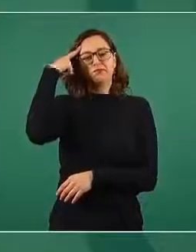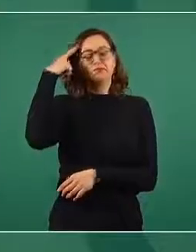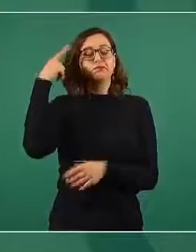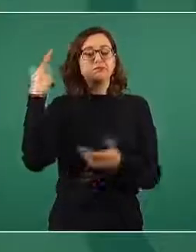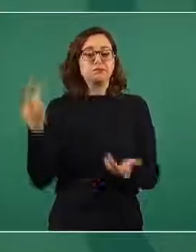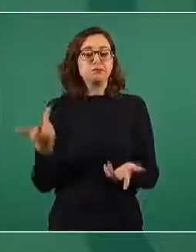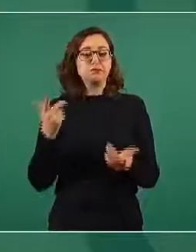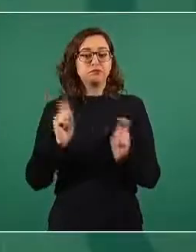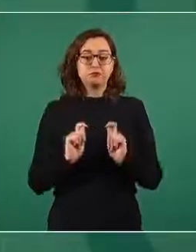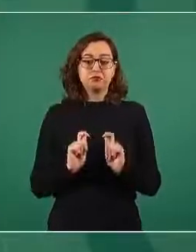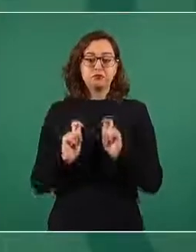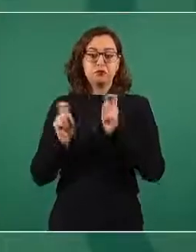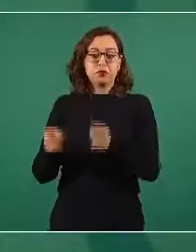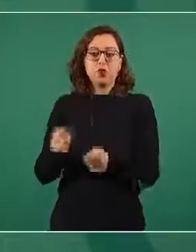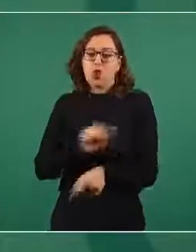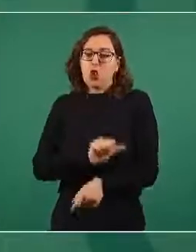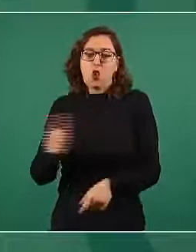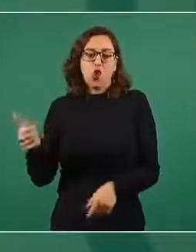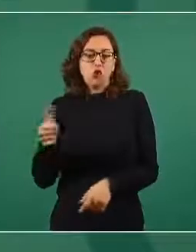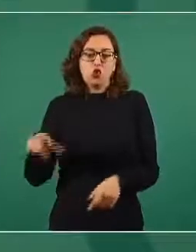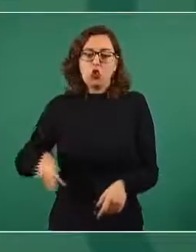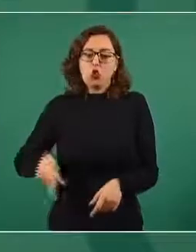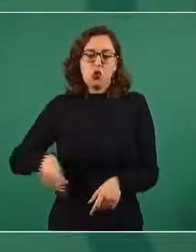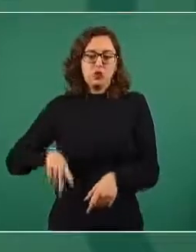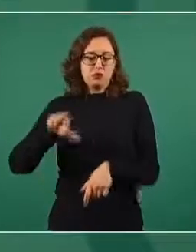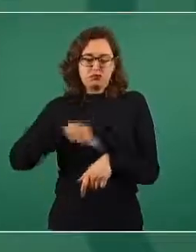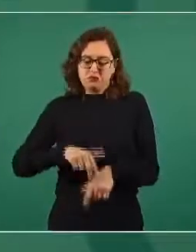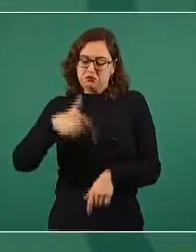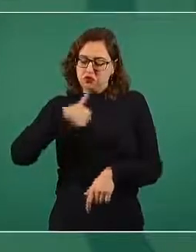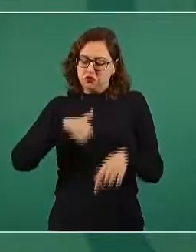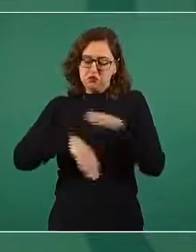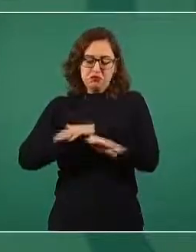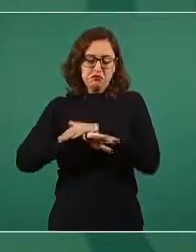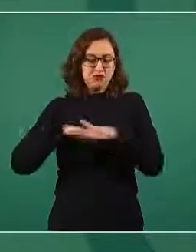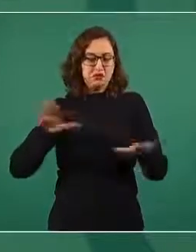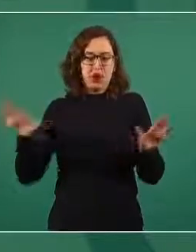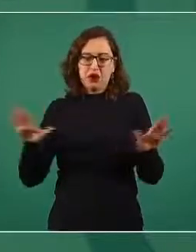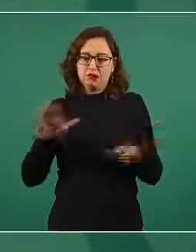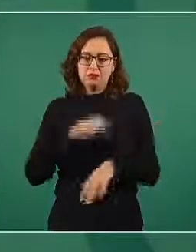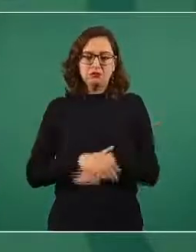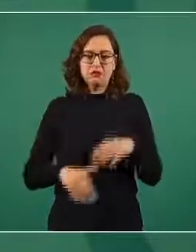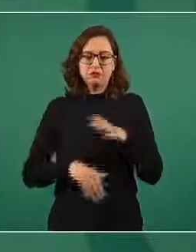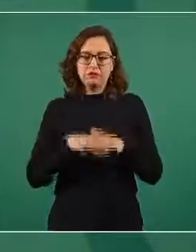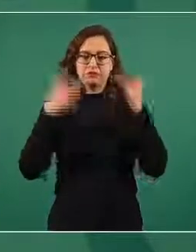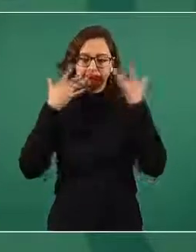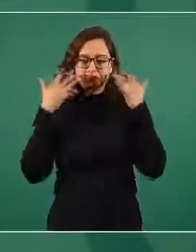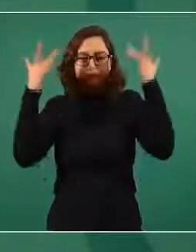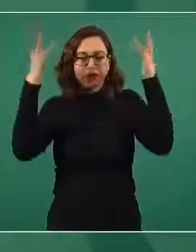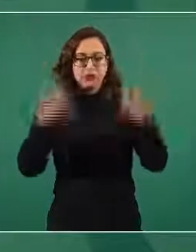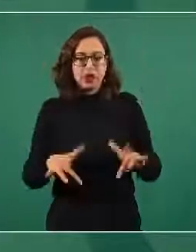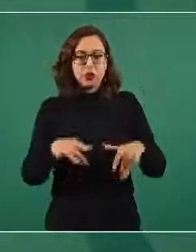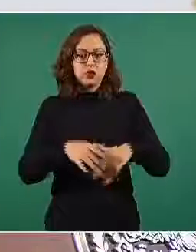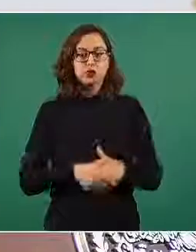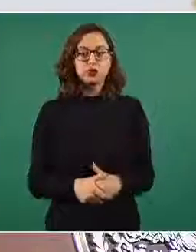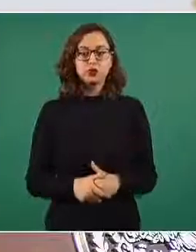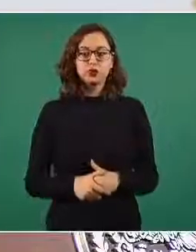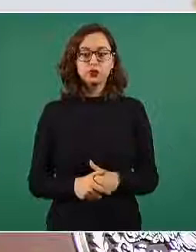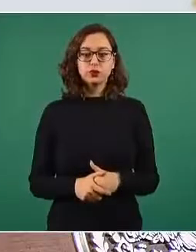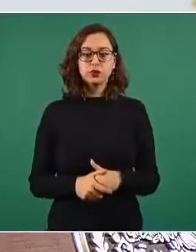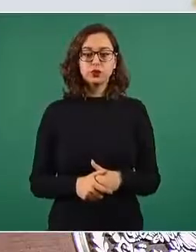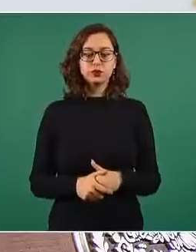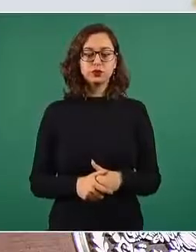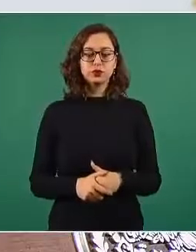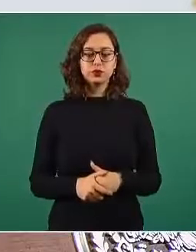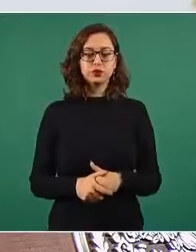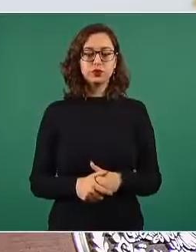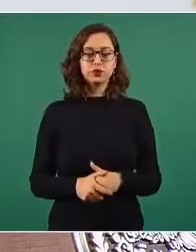en nombrar a otra persona, porque yo renuncio al